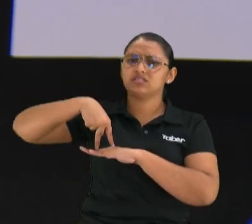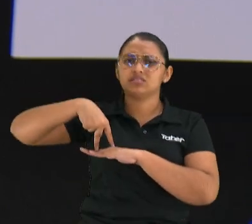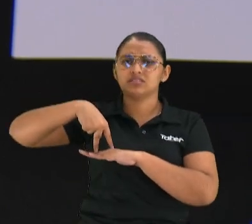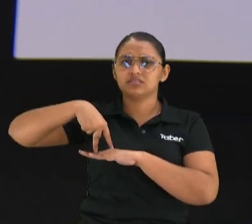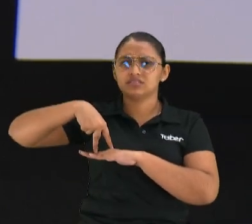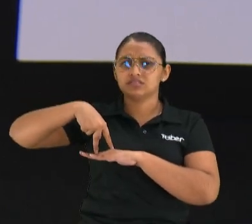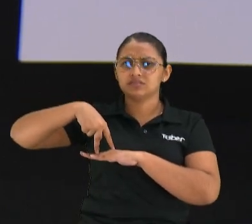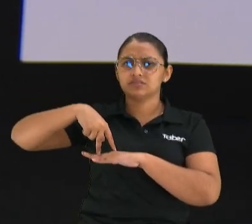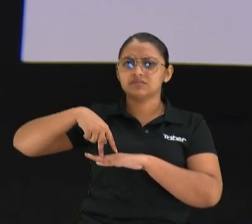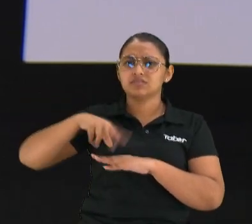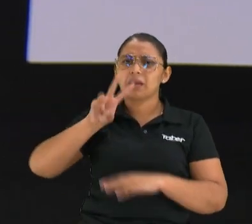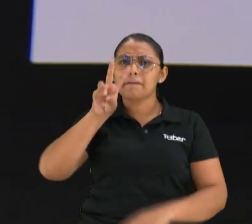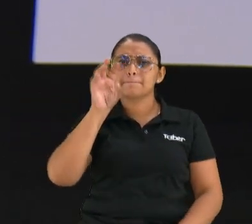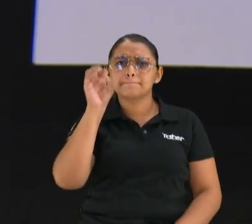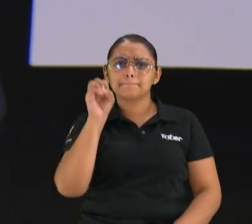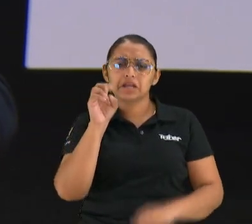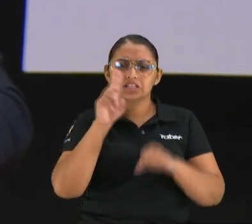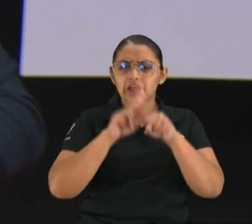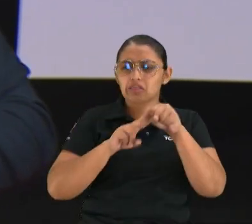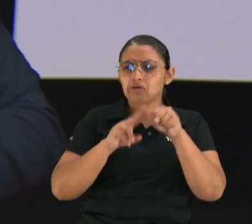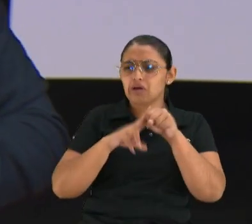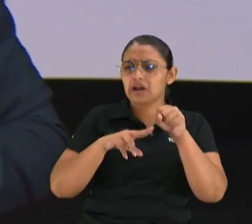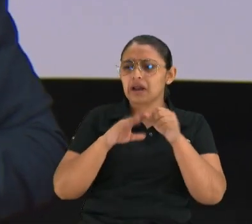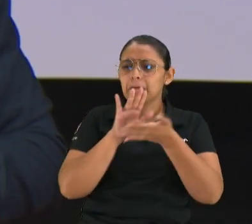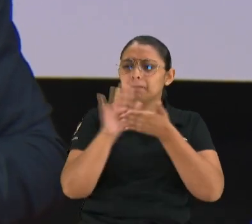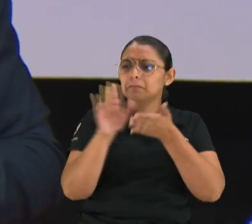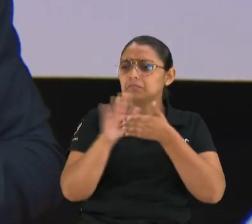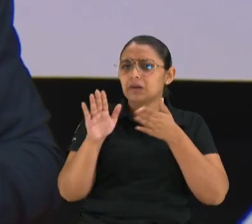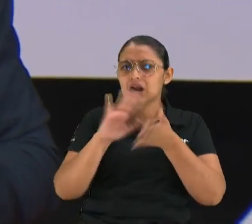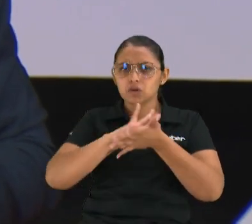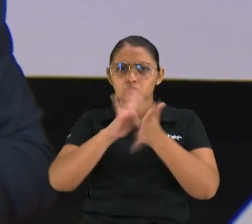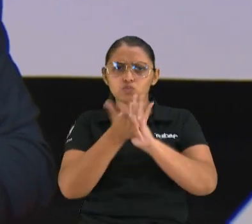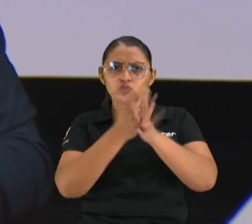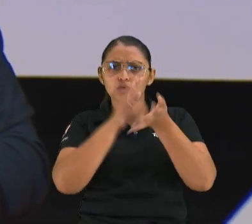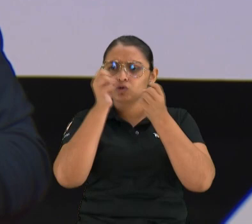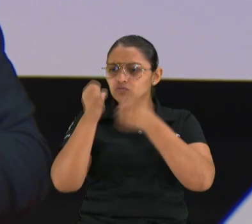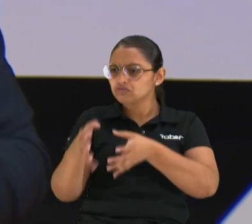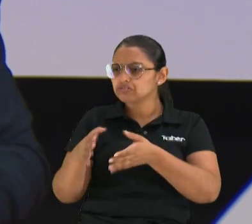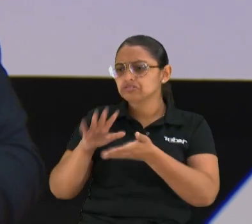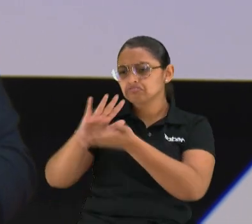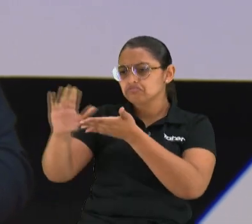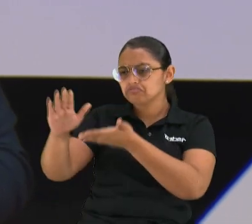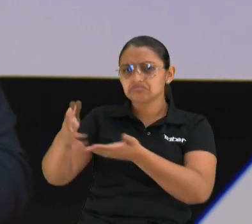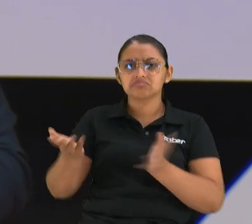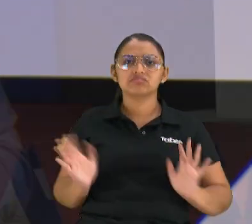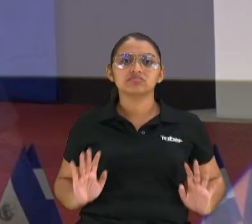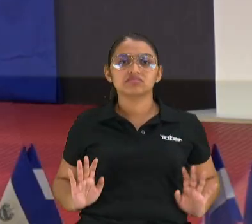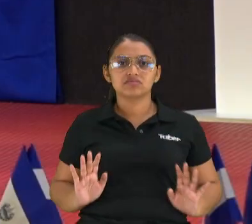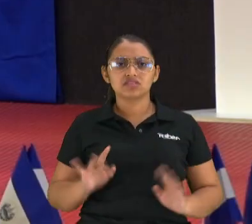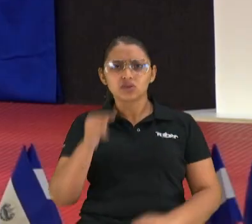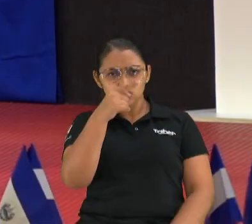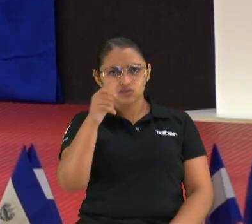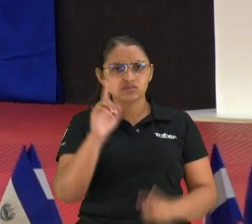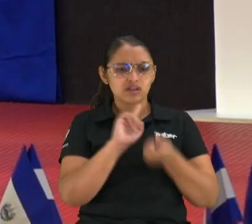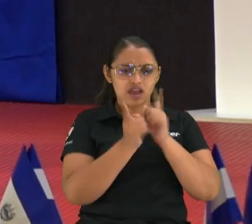déjele 20 pesos para pagar las pupusas que ni para eso tiene tenga carácter